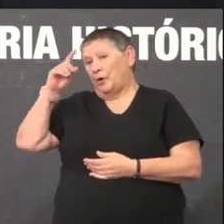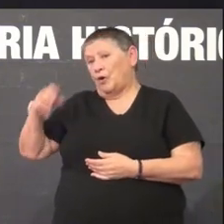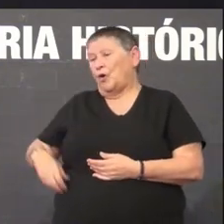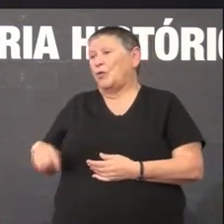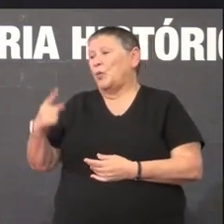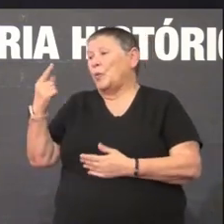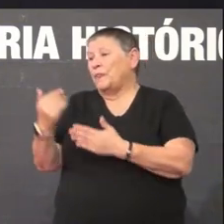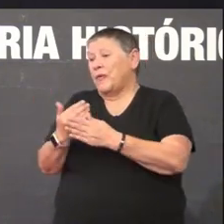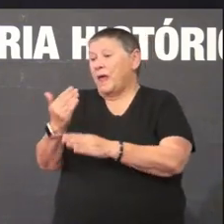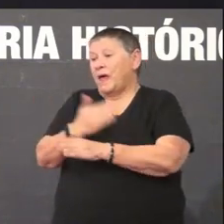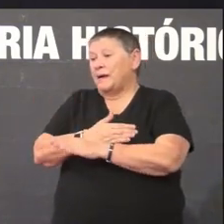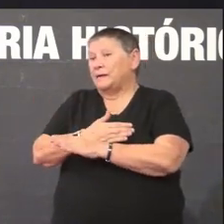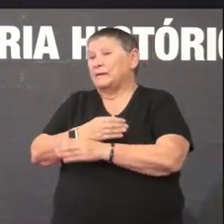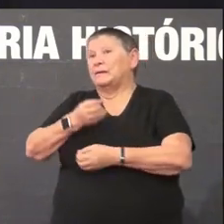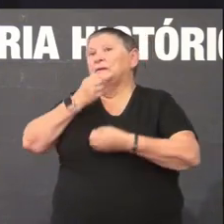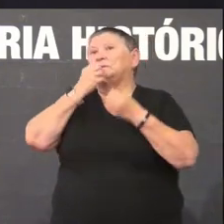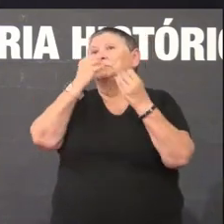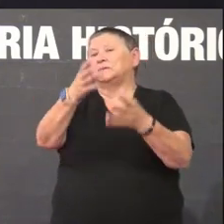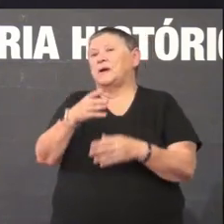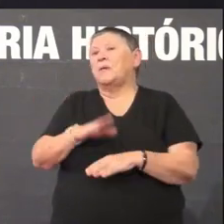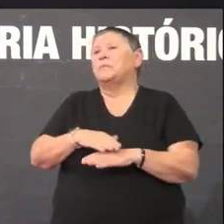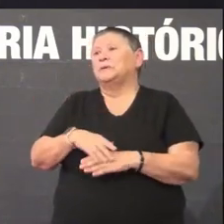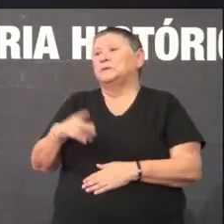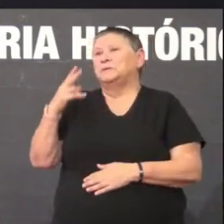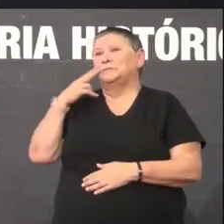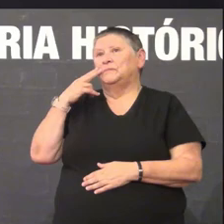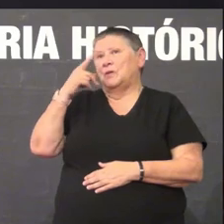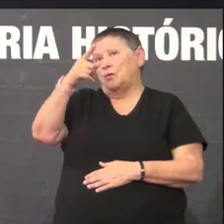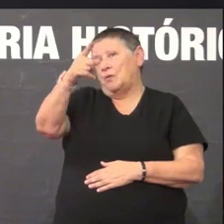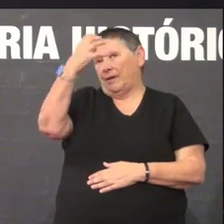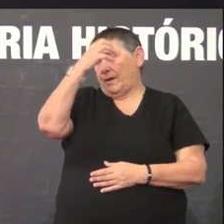día antes, porque no se fiaban de que el rey se lo avisara